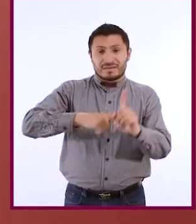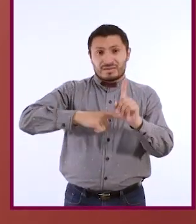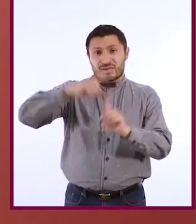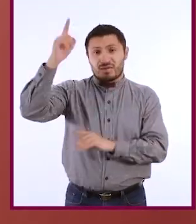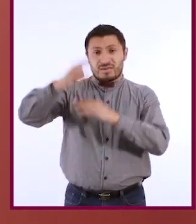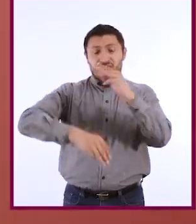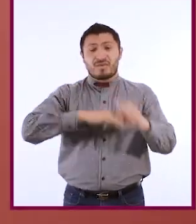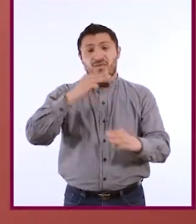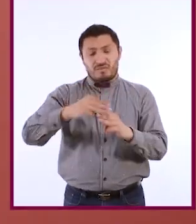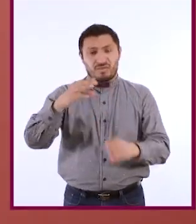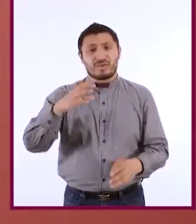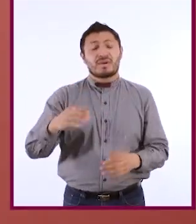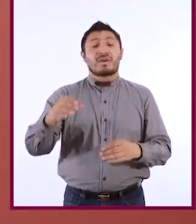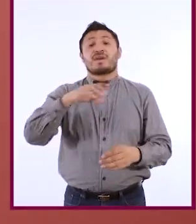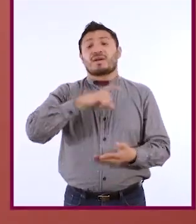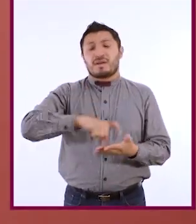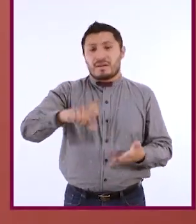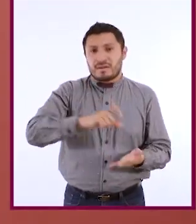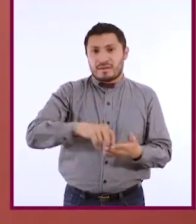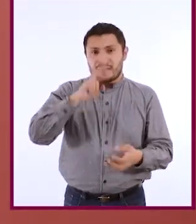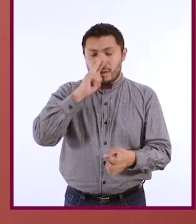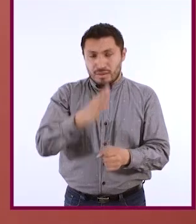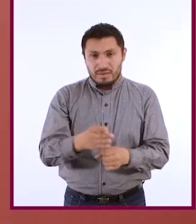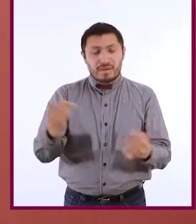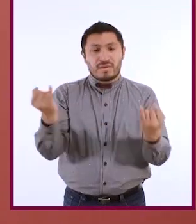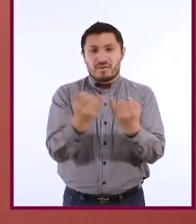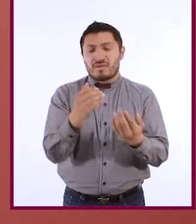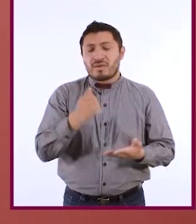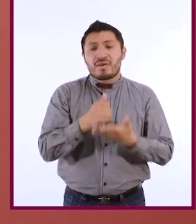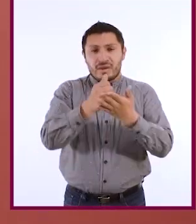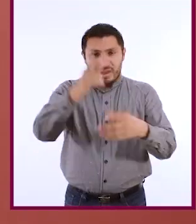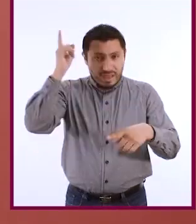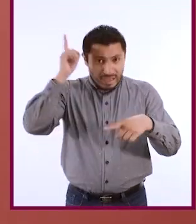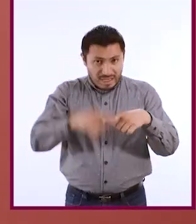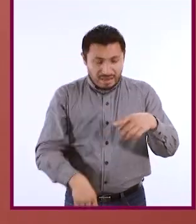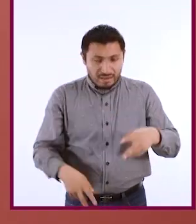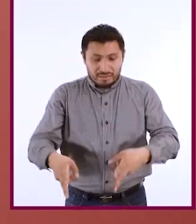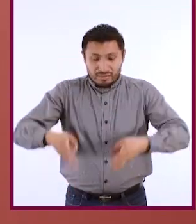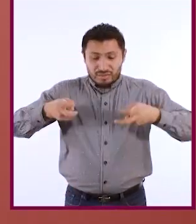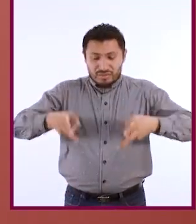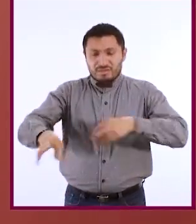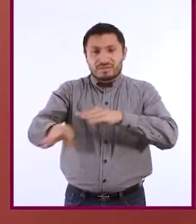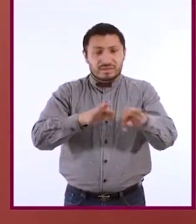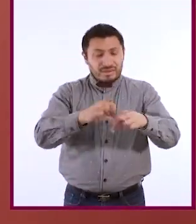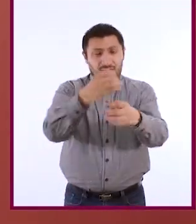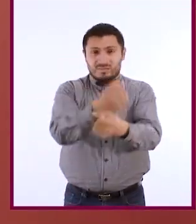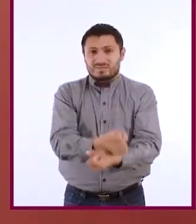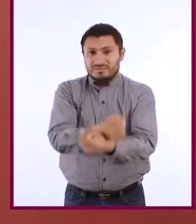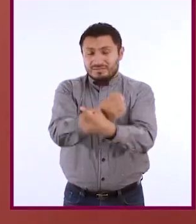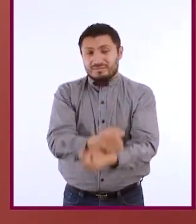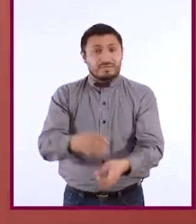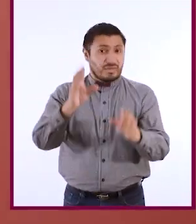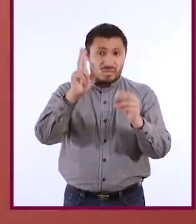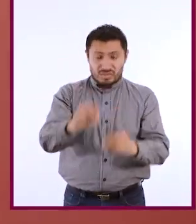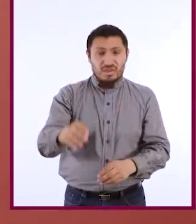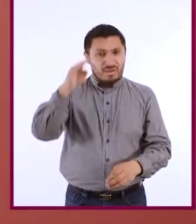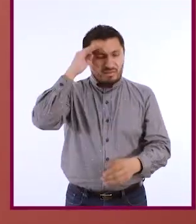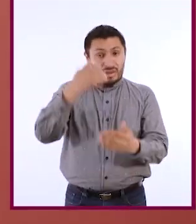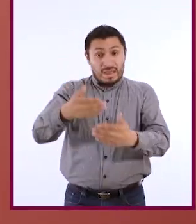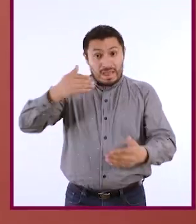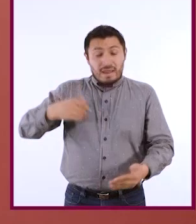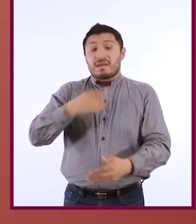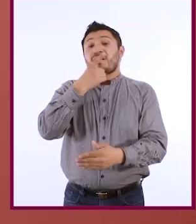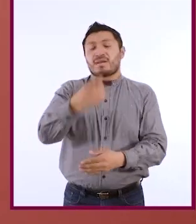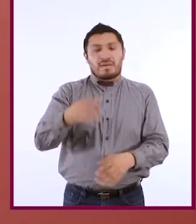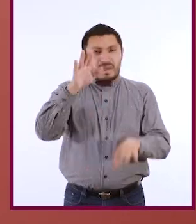las desigualdades. Consumir con responsabilidad también contribuye a eliminar la explotación laboral. Pensar antes de hablar. Muchas veces,